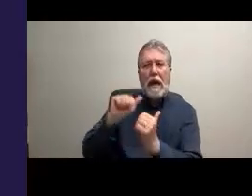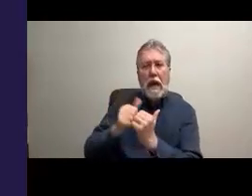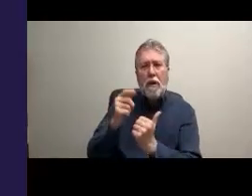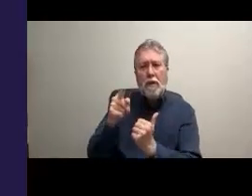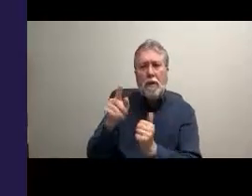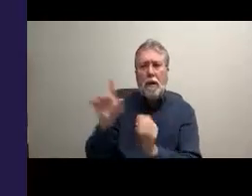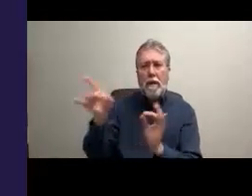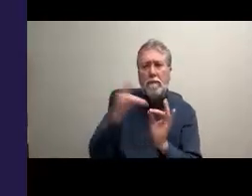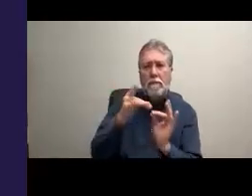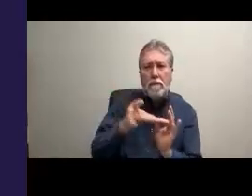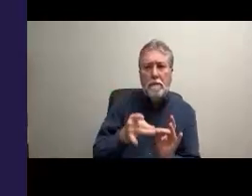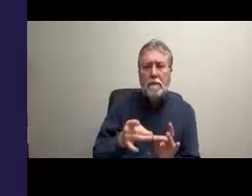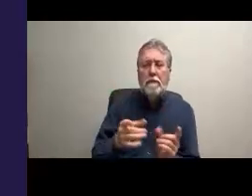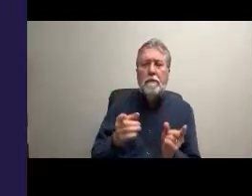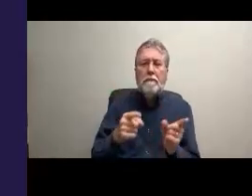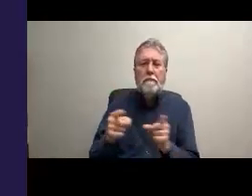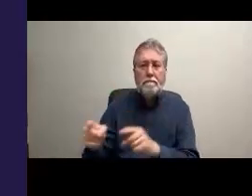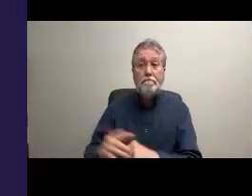Gracias.